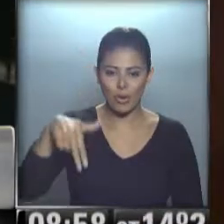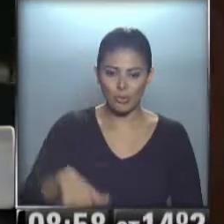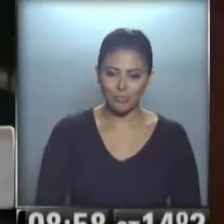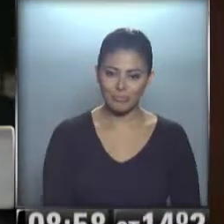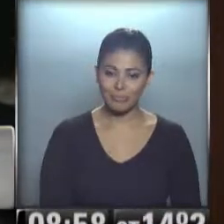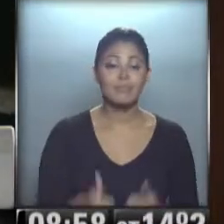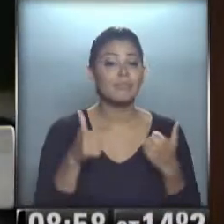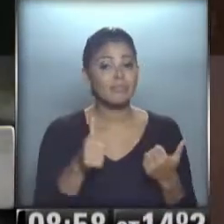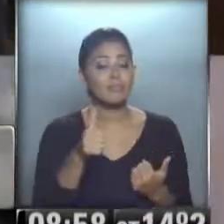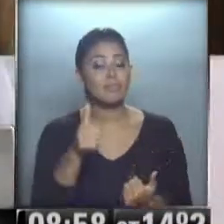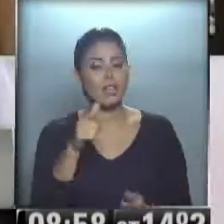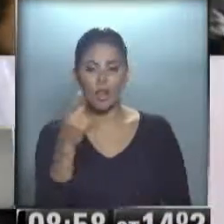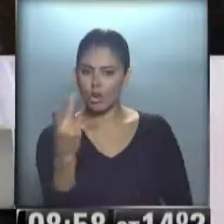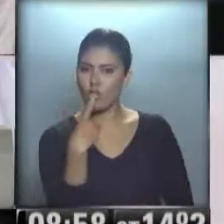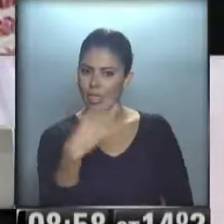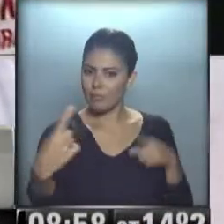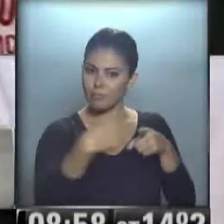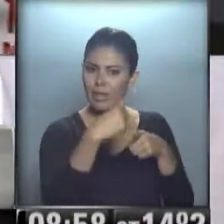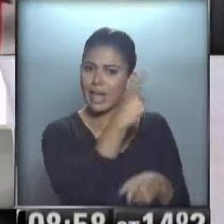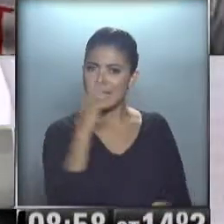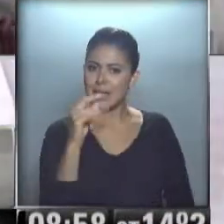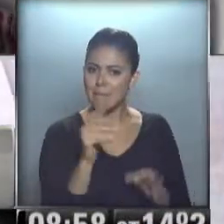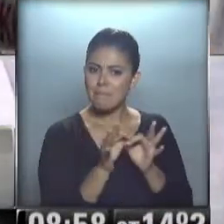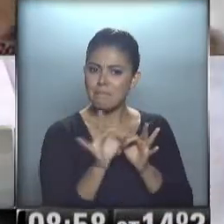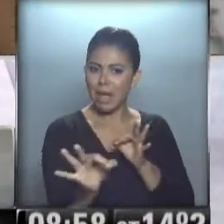ariel y guido el desafío nuestro de los 100 metros de resistencia